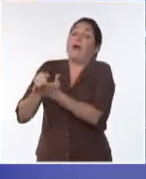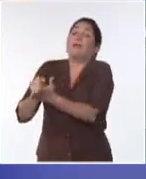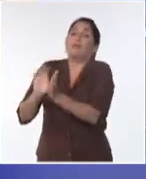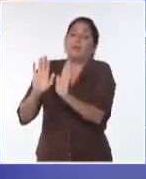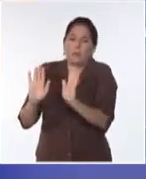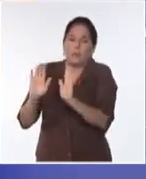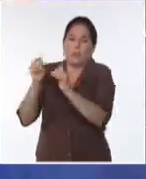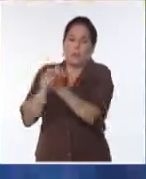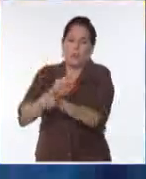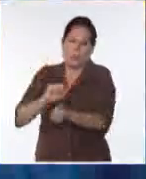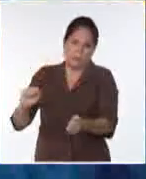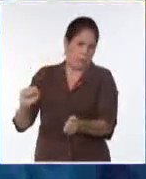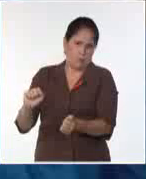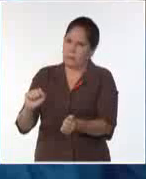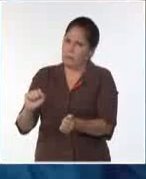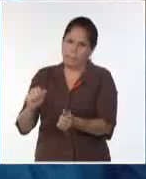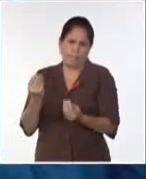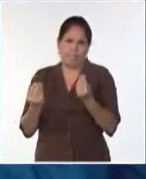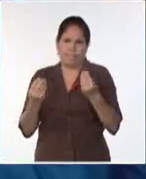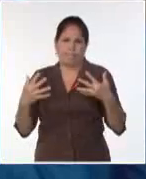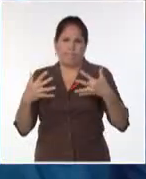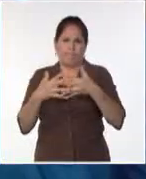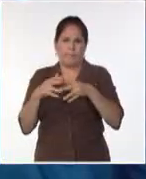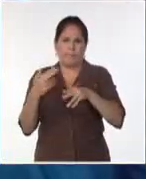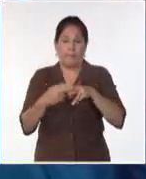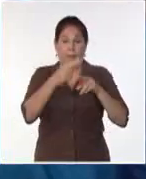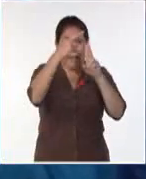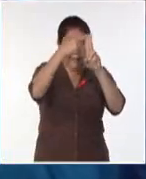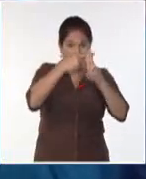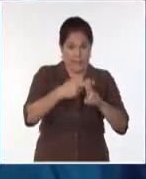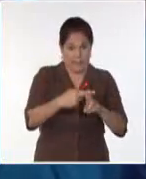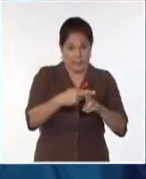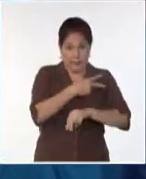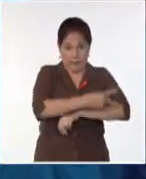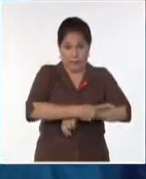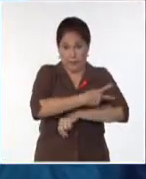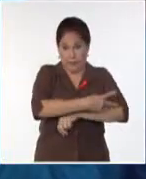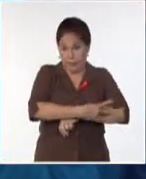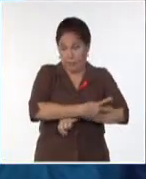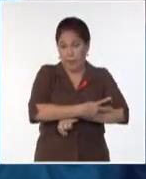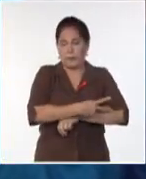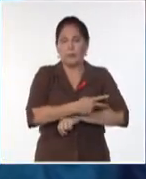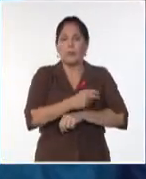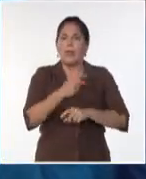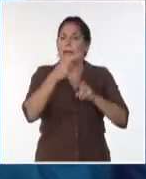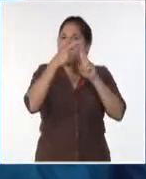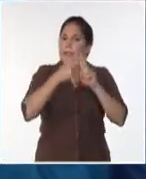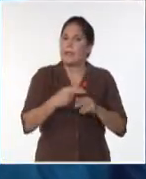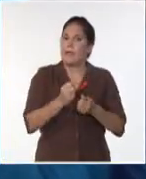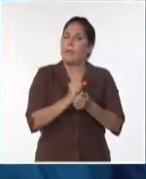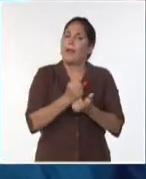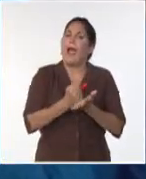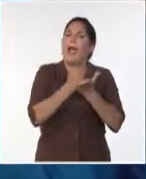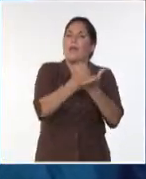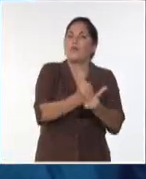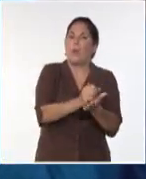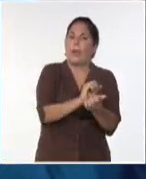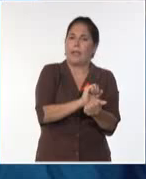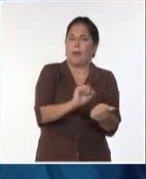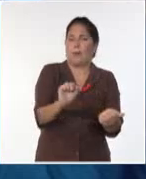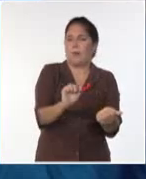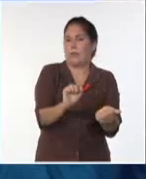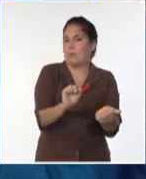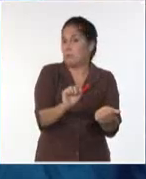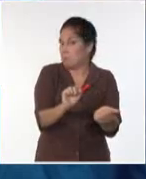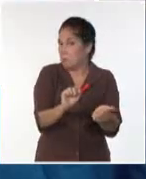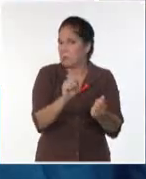el terrorismo. Bueno, la lista de países que colaboran con el terrorismo, que es una